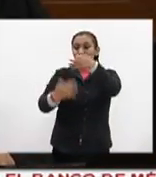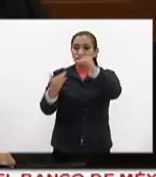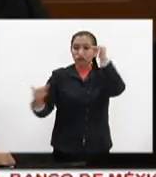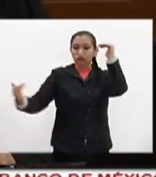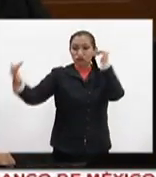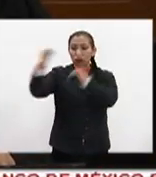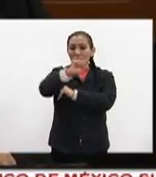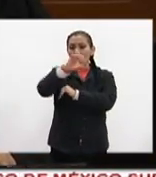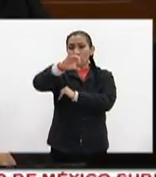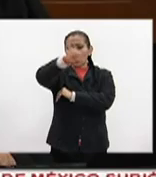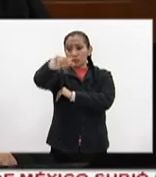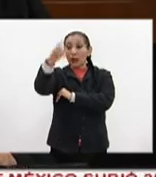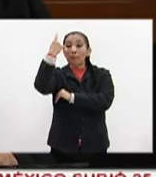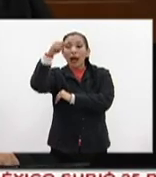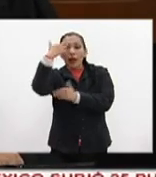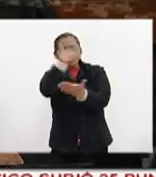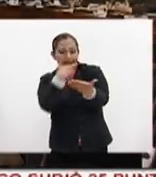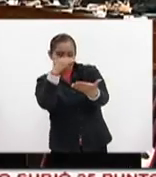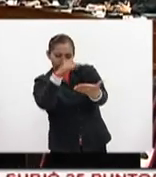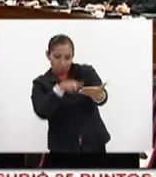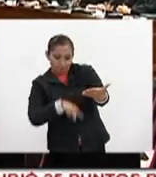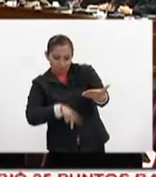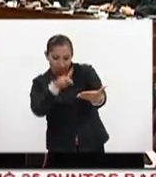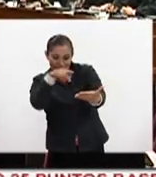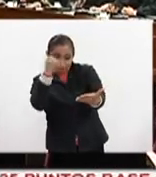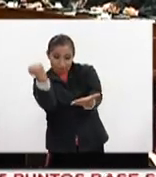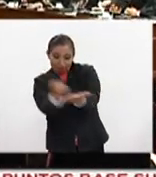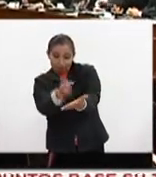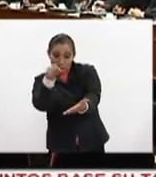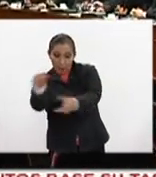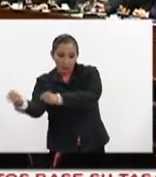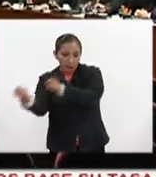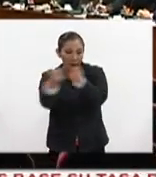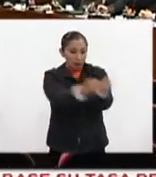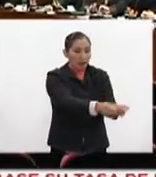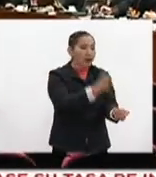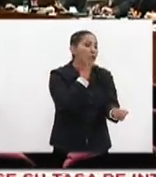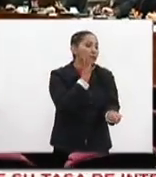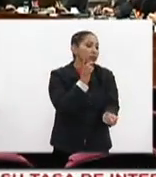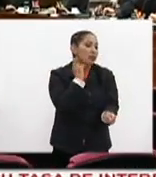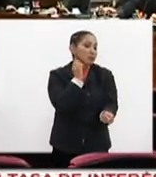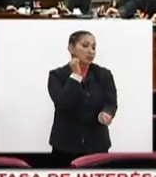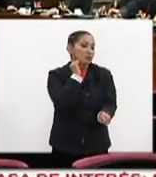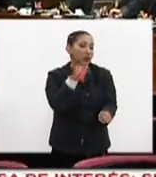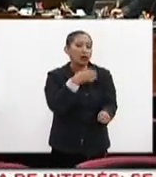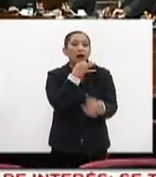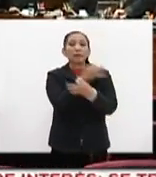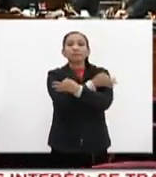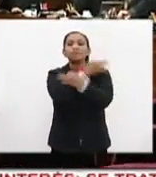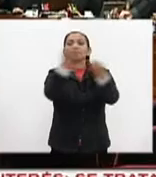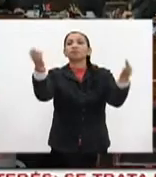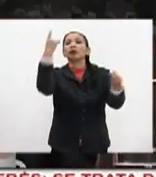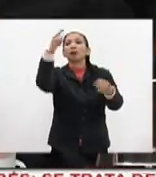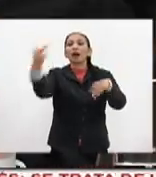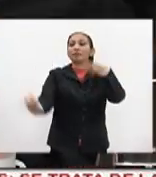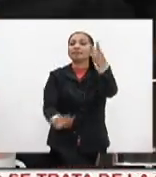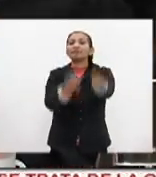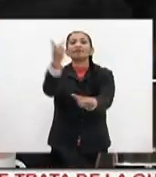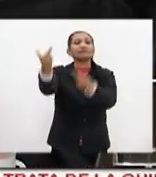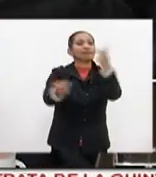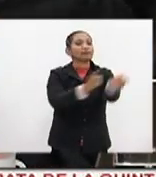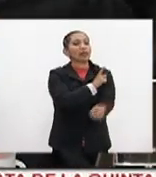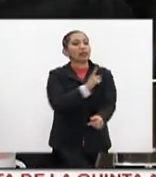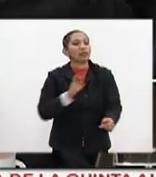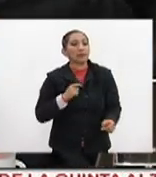de Justicia de la Nación para su revisión y, de ser avalado, se regresa al Congreso para que emita la convocatoria para la consulta, que